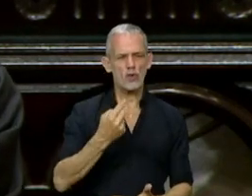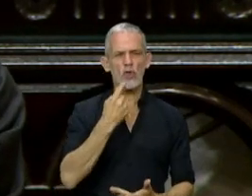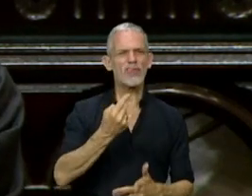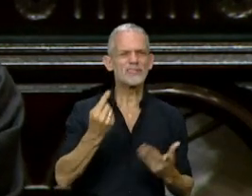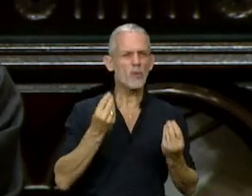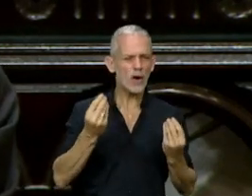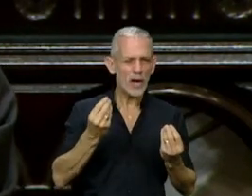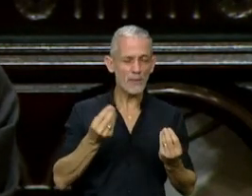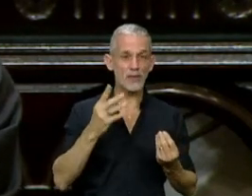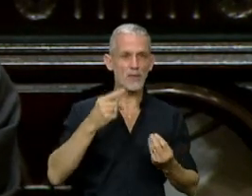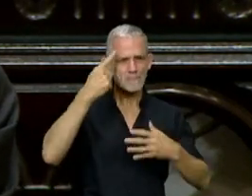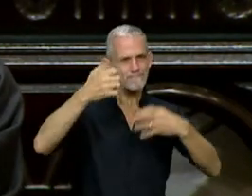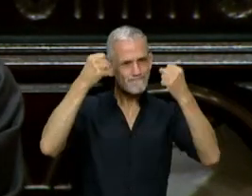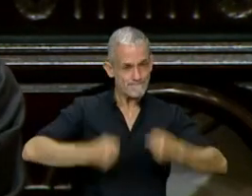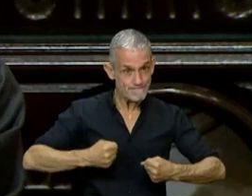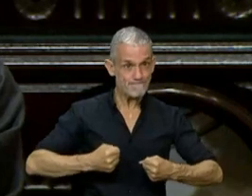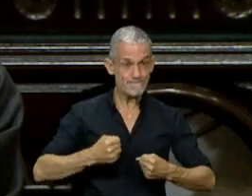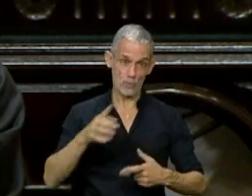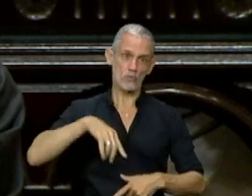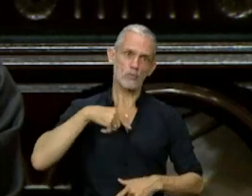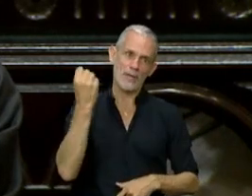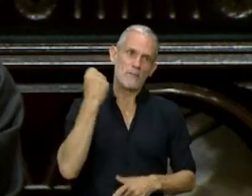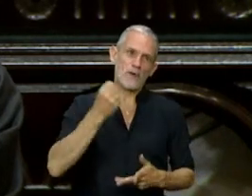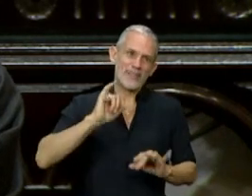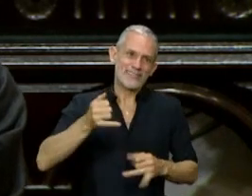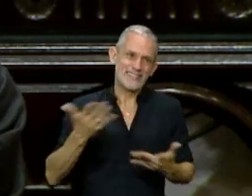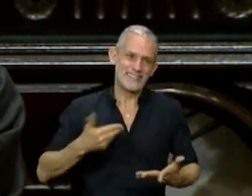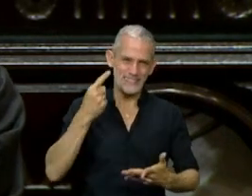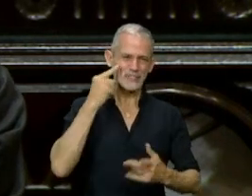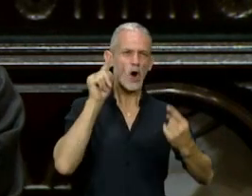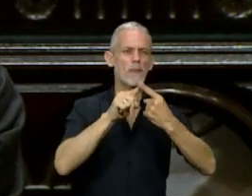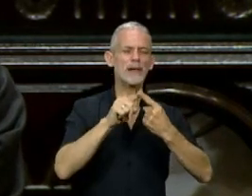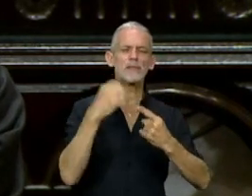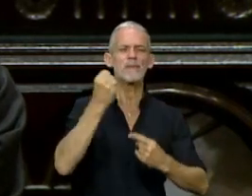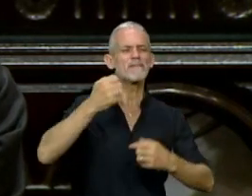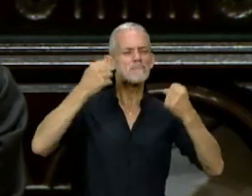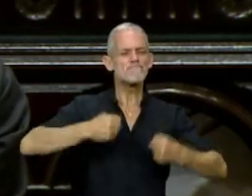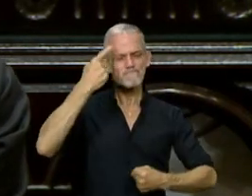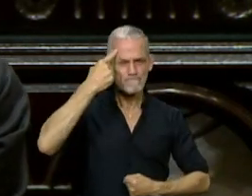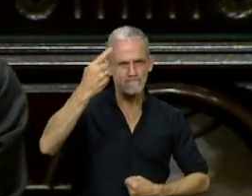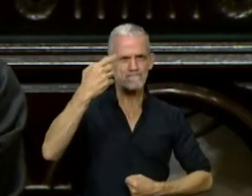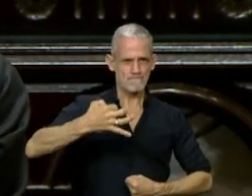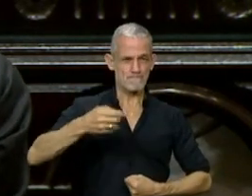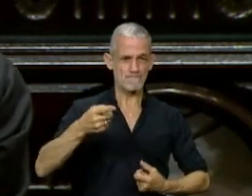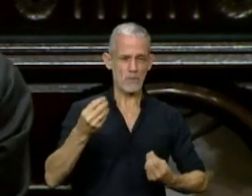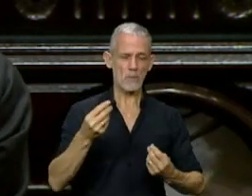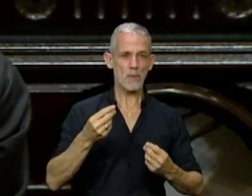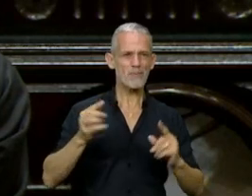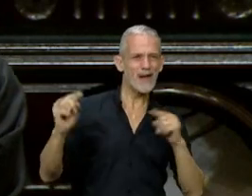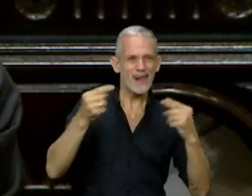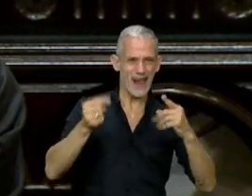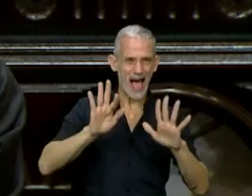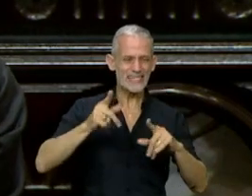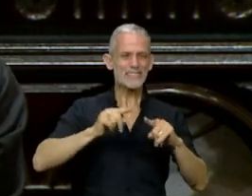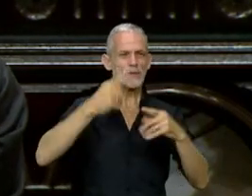que las convicciones obviamente son importantes y nosotros las seguiremos poniendo siempre sobre la mesa en ese juego dialéctico que